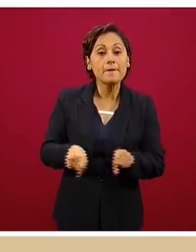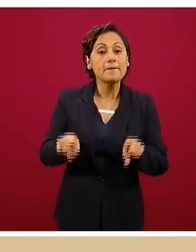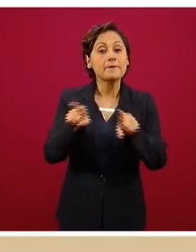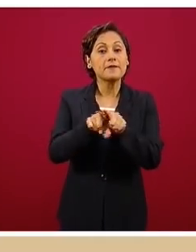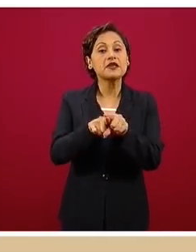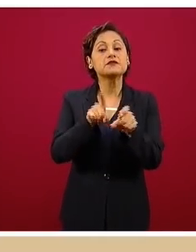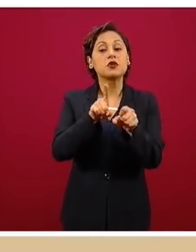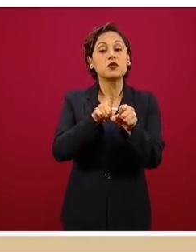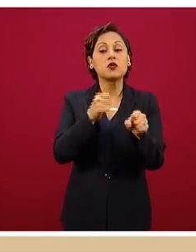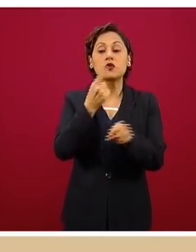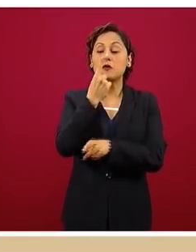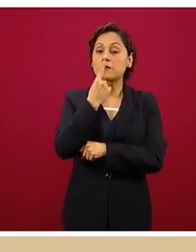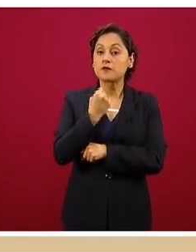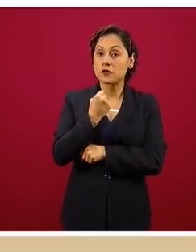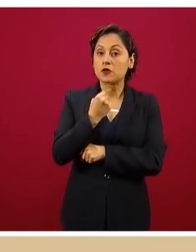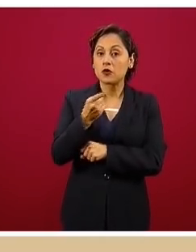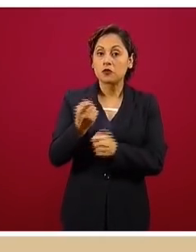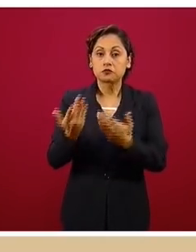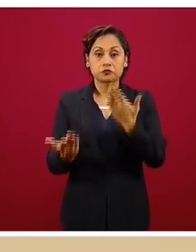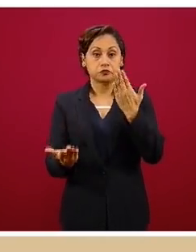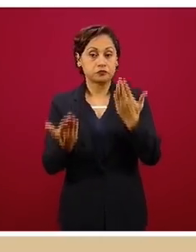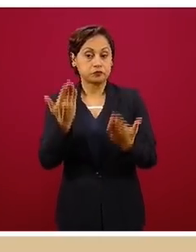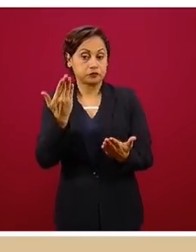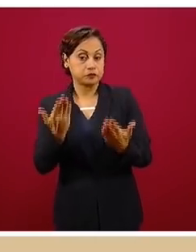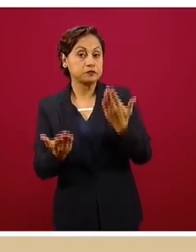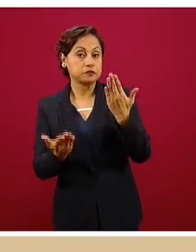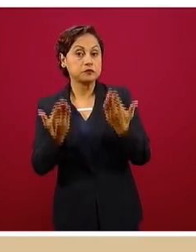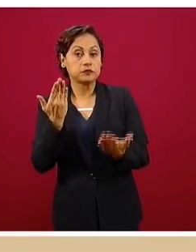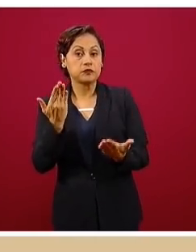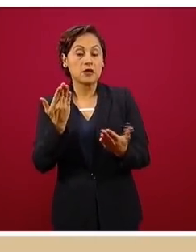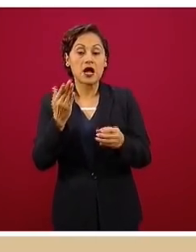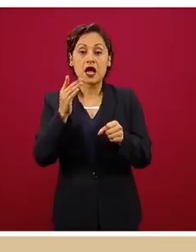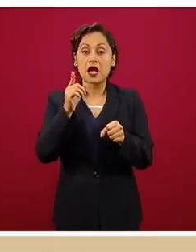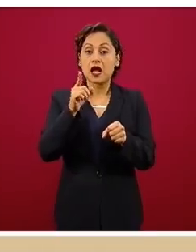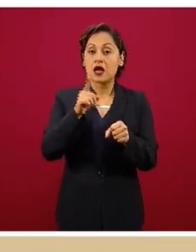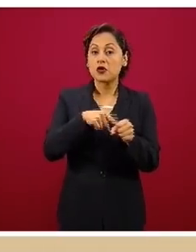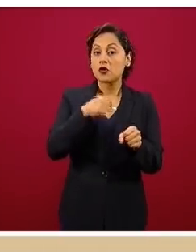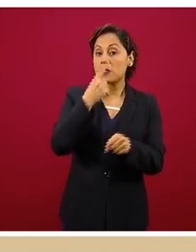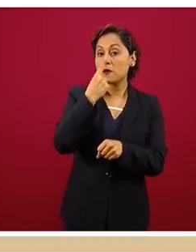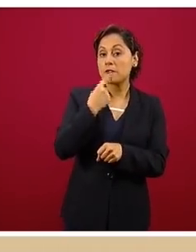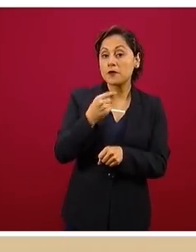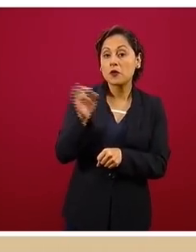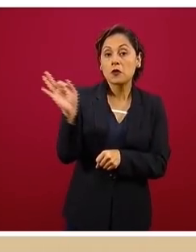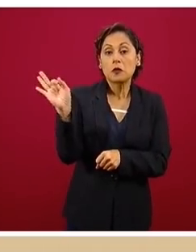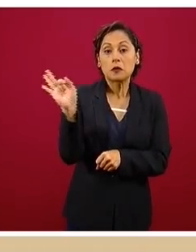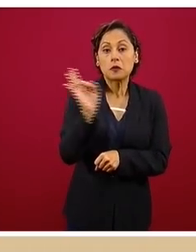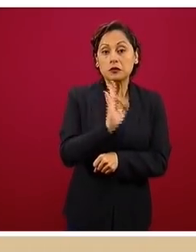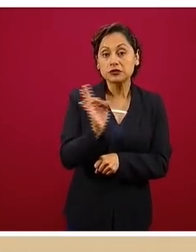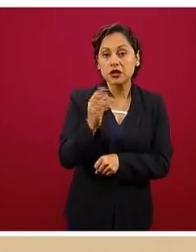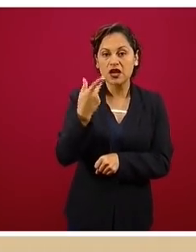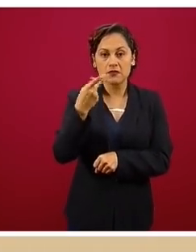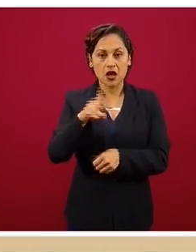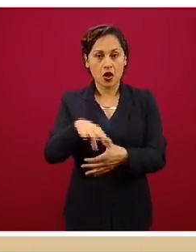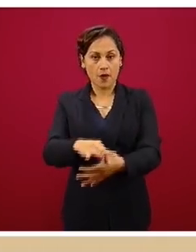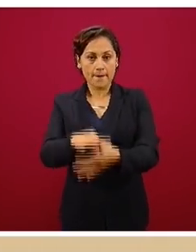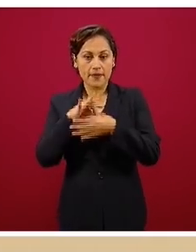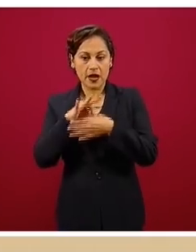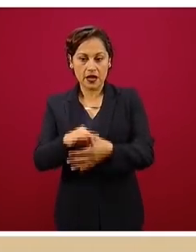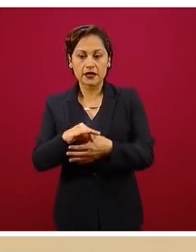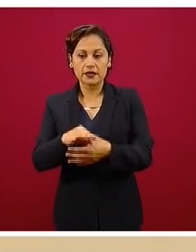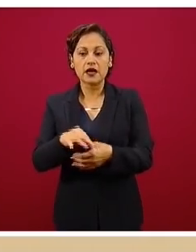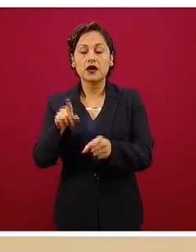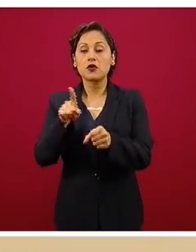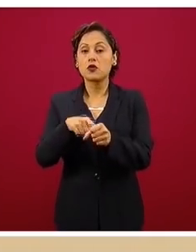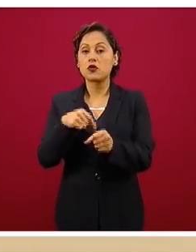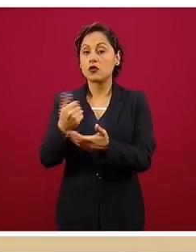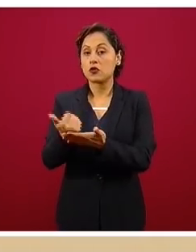es exactamente la comparación de lo que hubiera ocurrido en el color rojo, de lo que ocurrió en el color azul y las otras